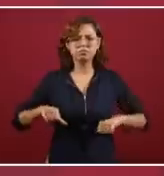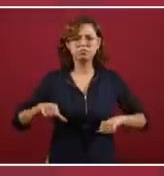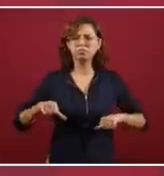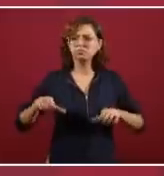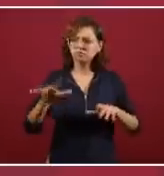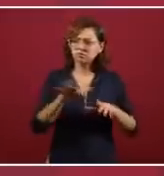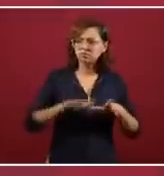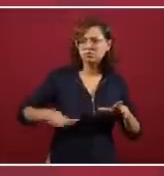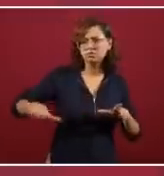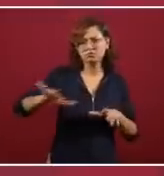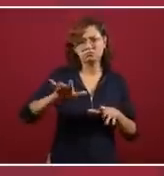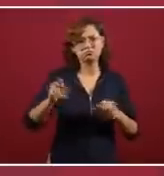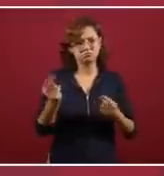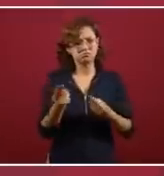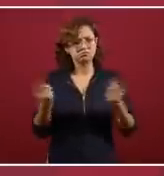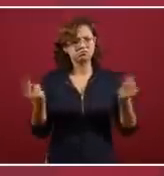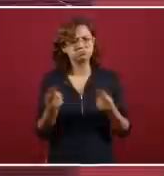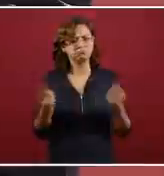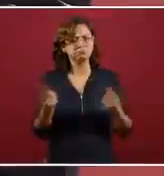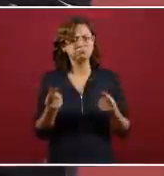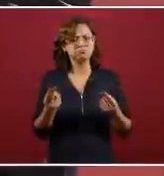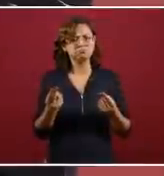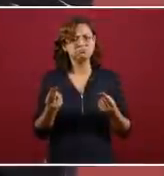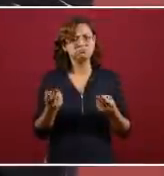socialmente importante, ¿sí?